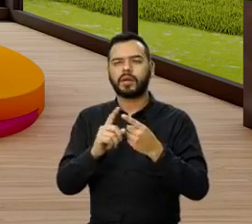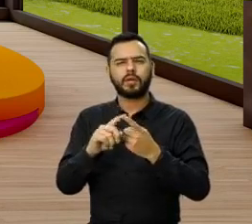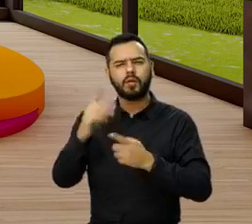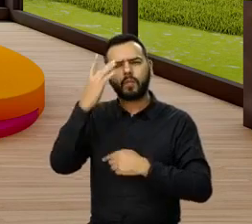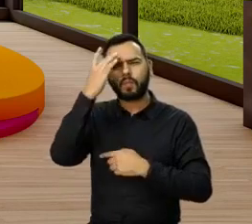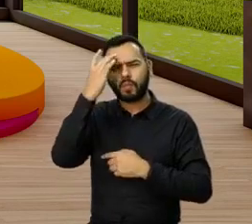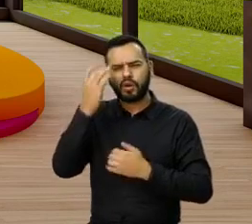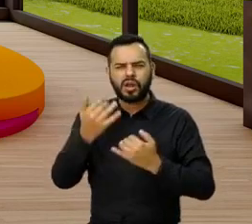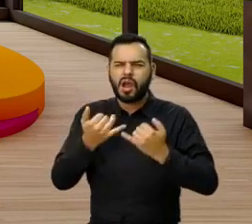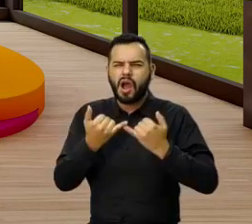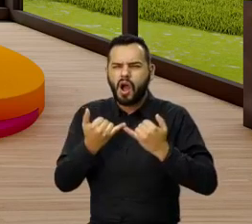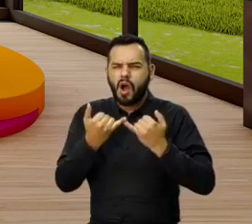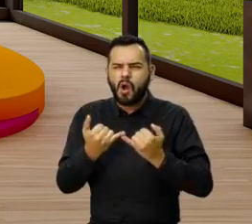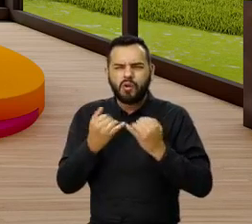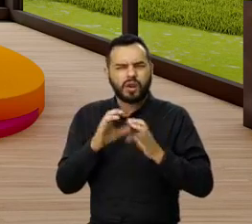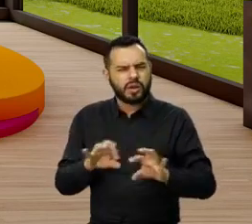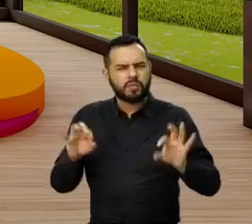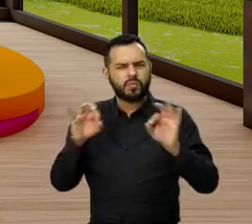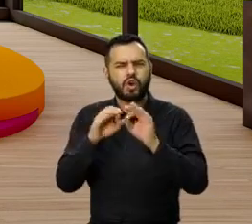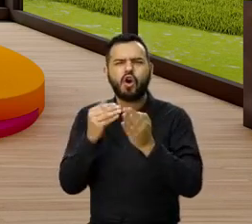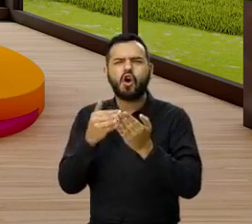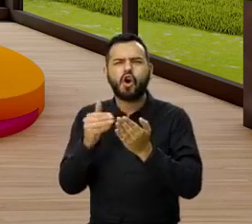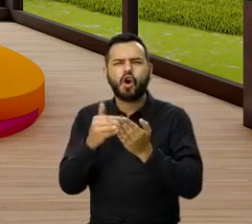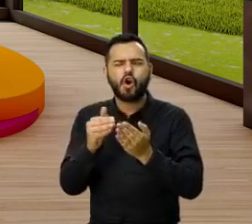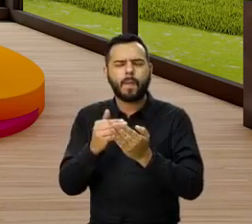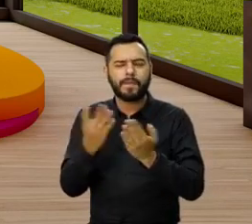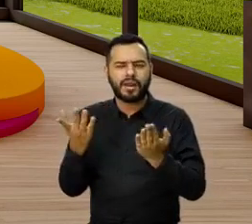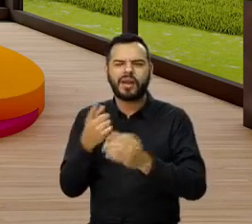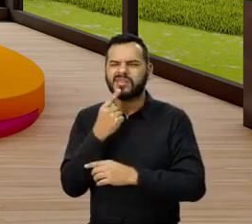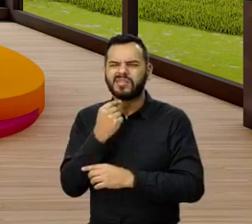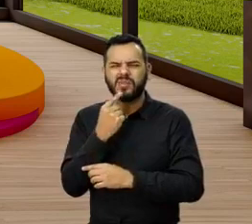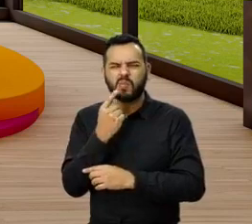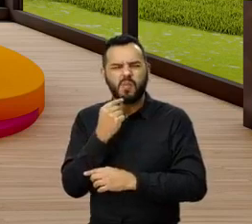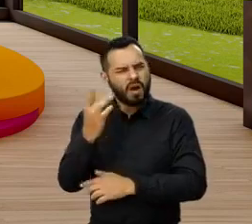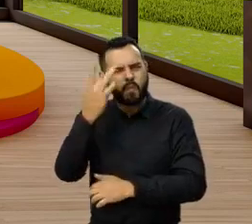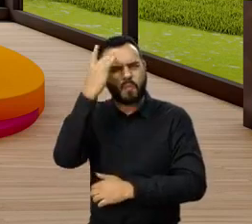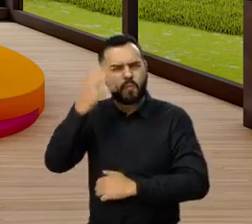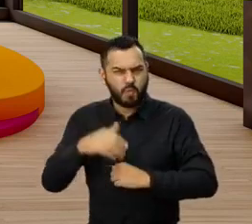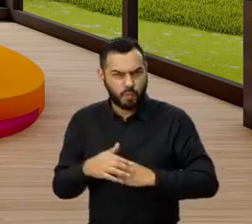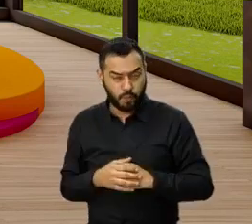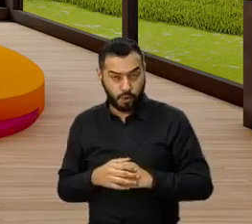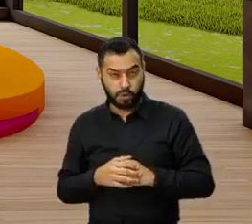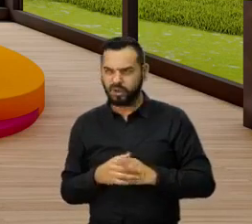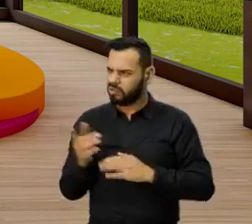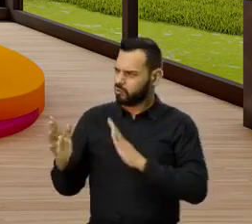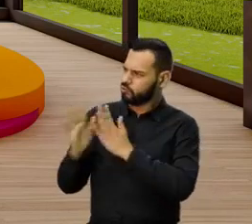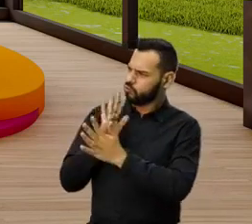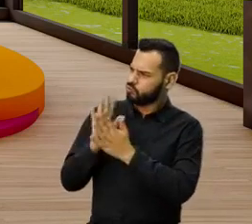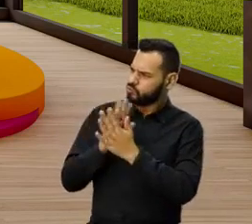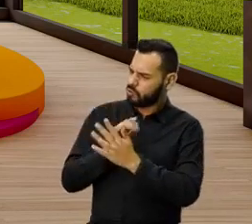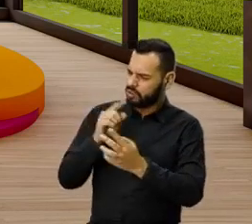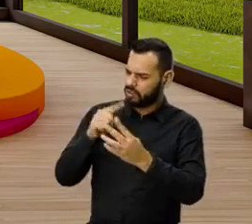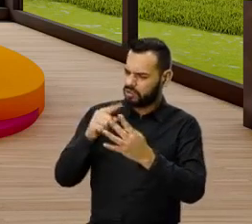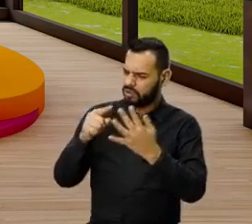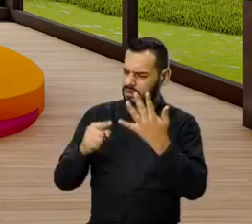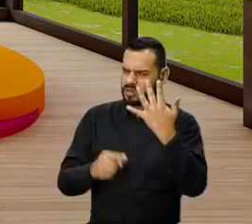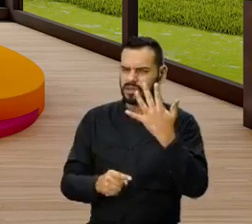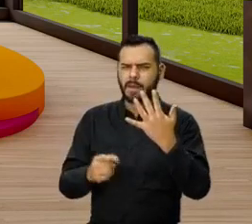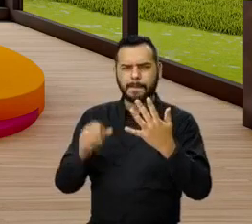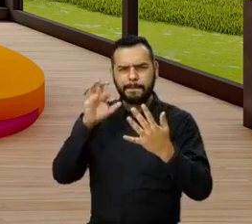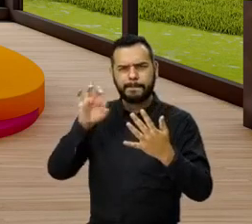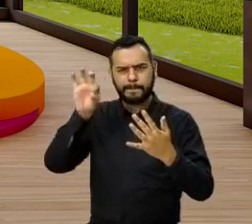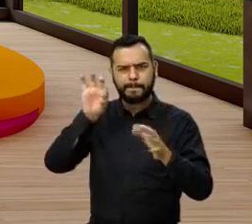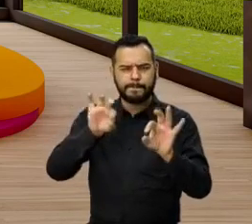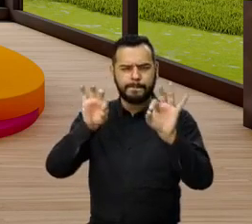porque es ahora el momento de comprar vivienda en zipaquirá cuéntanos por favor cuáles son estas cinco principales razones